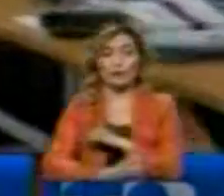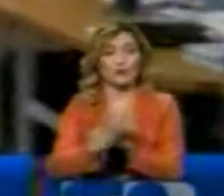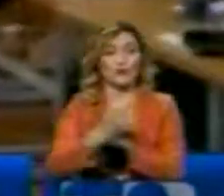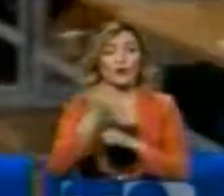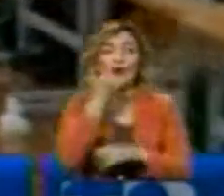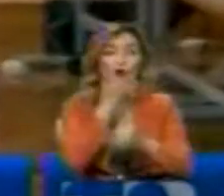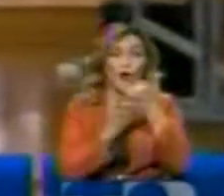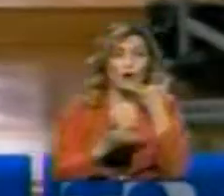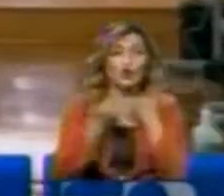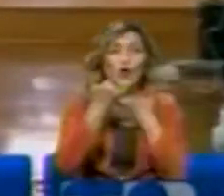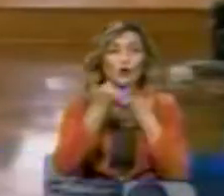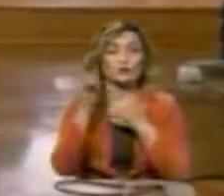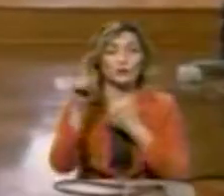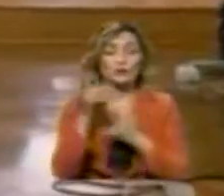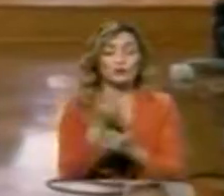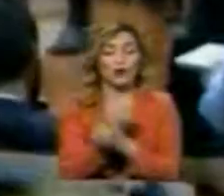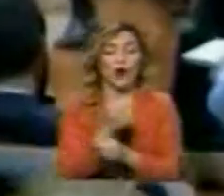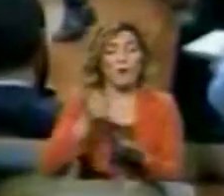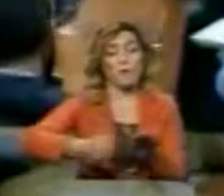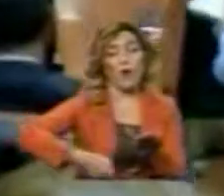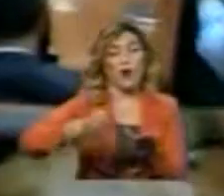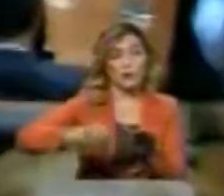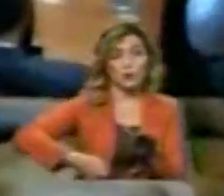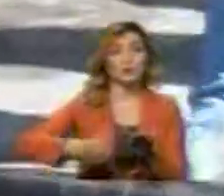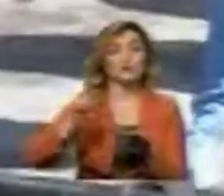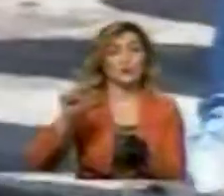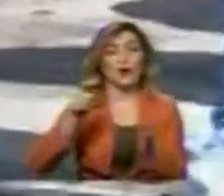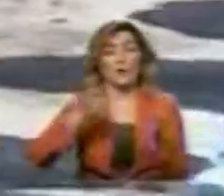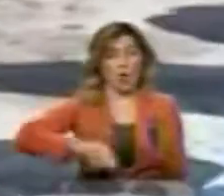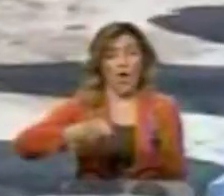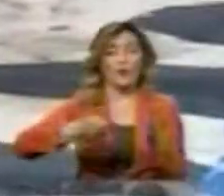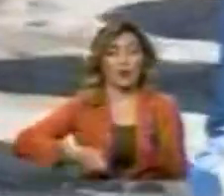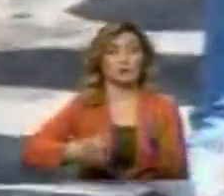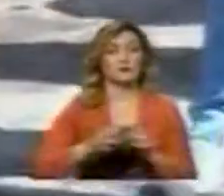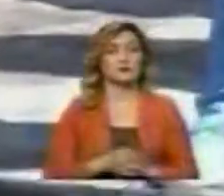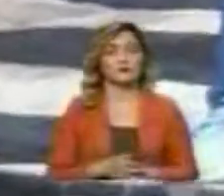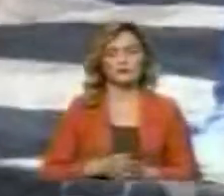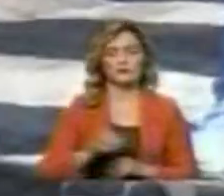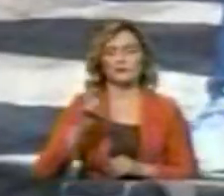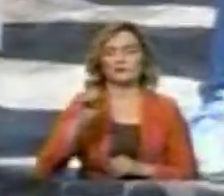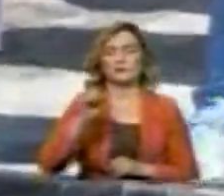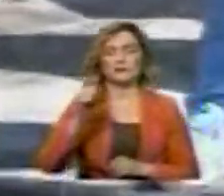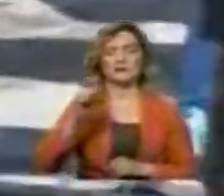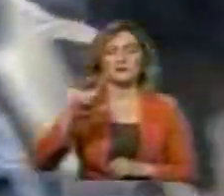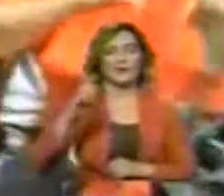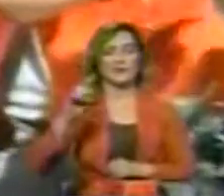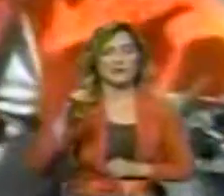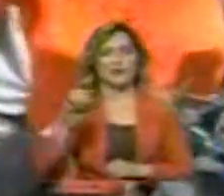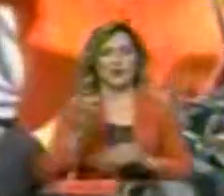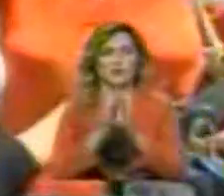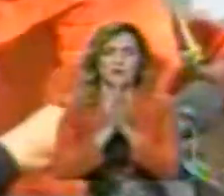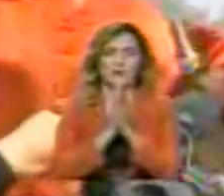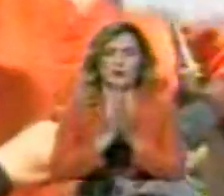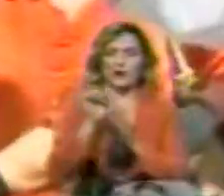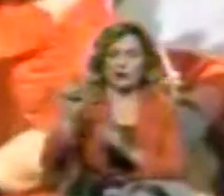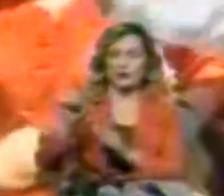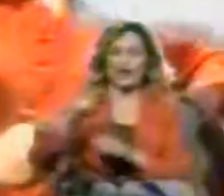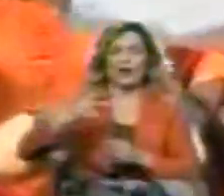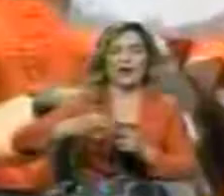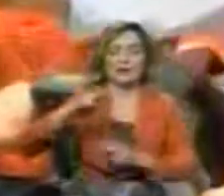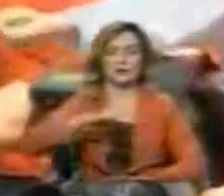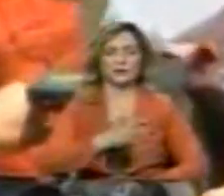algunos errores. La defensa del ex vicepresidente Jorge Glass, Harrison Salcedo, solicitó que se ratifique la inocencia del